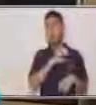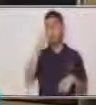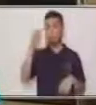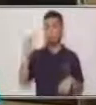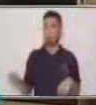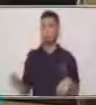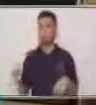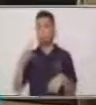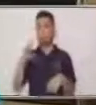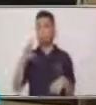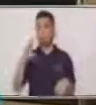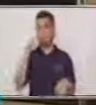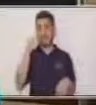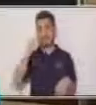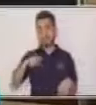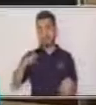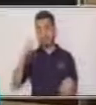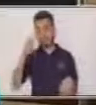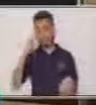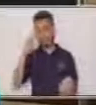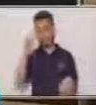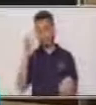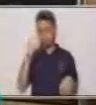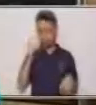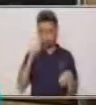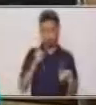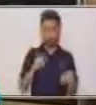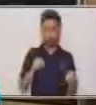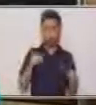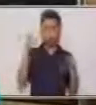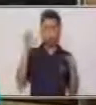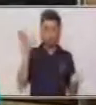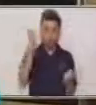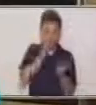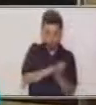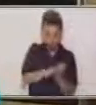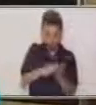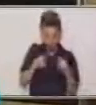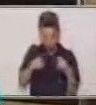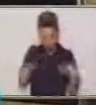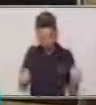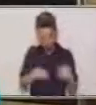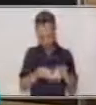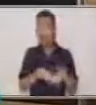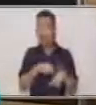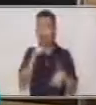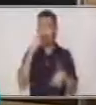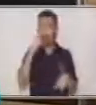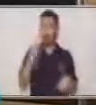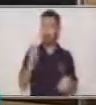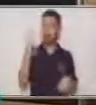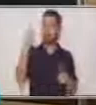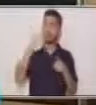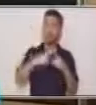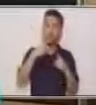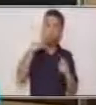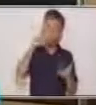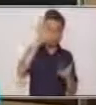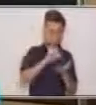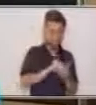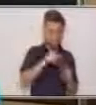pegas en una hoja formando la figura de un triángulo y vas a encontrar entonces poder